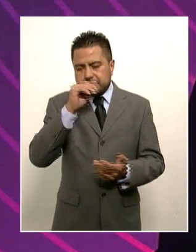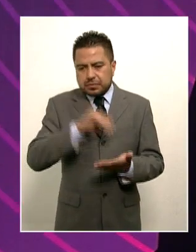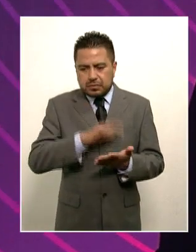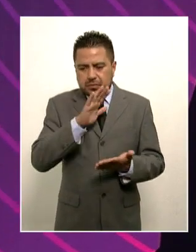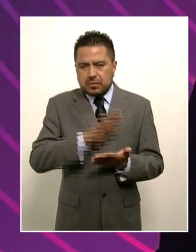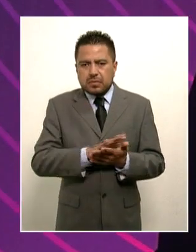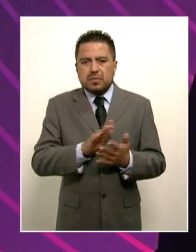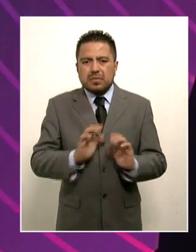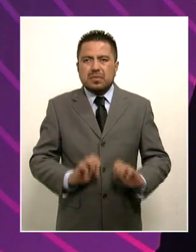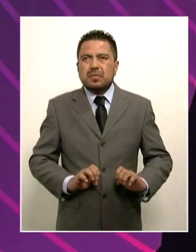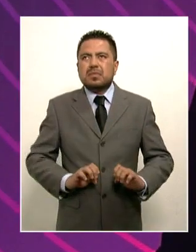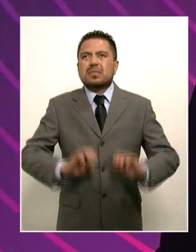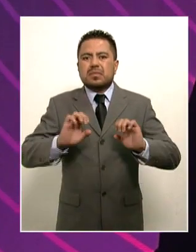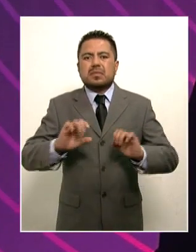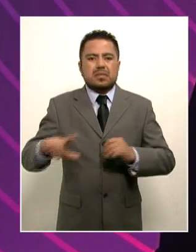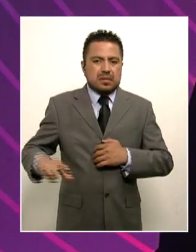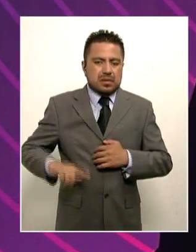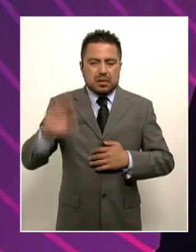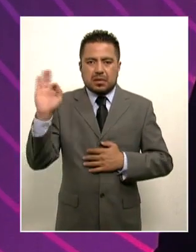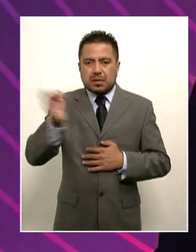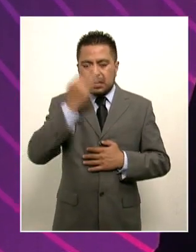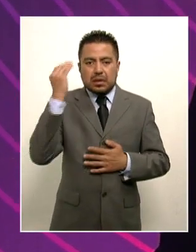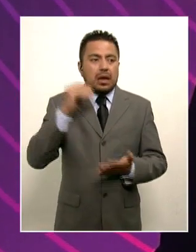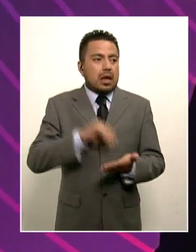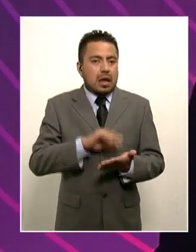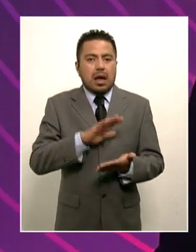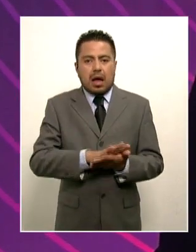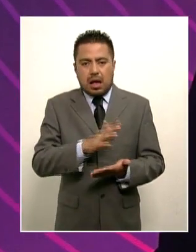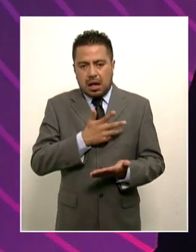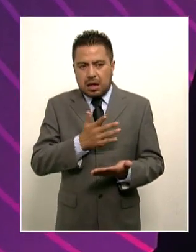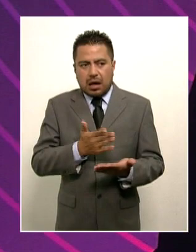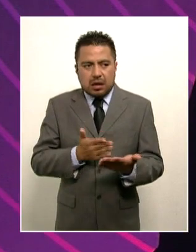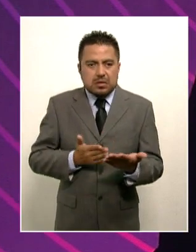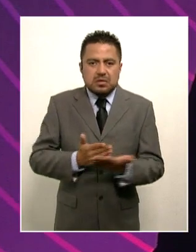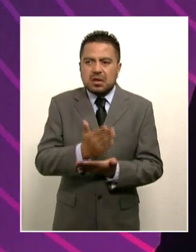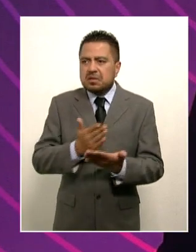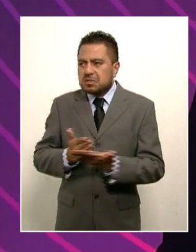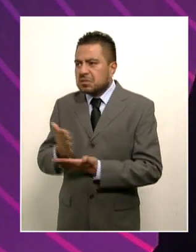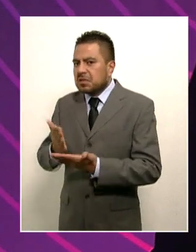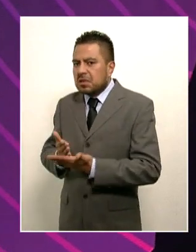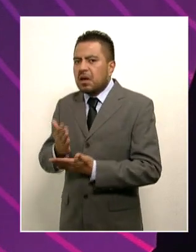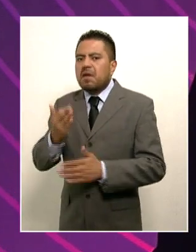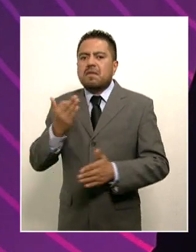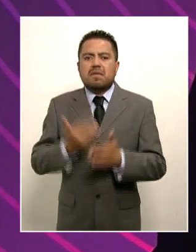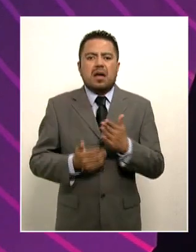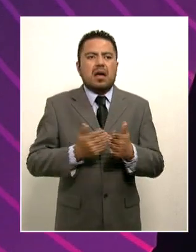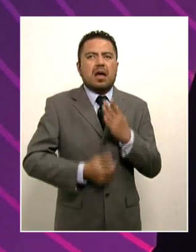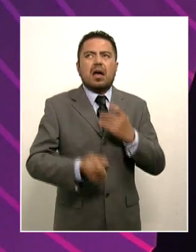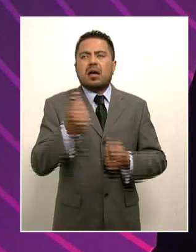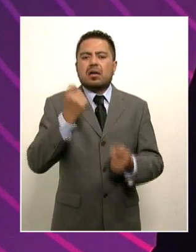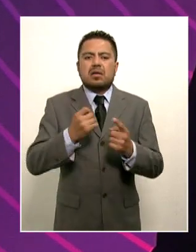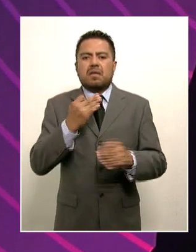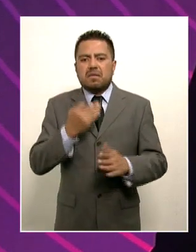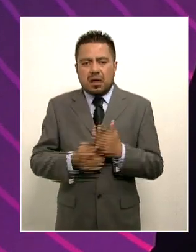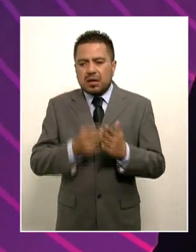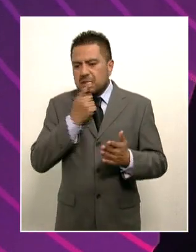sobre inmuebles públicos federales ya con accesibilidad, pero aún los que se dicen